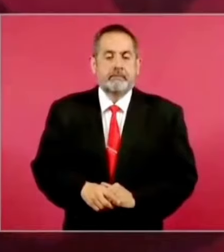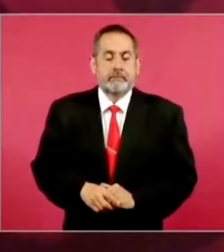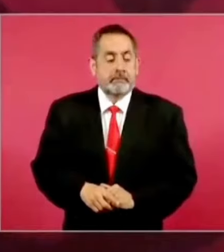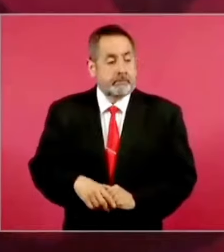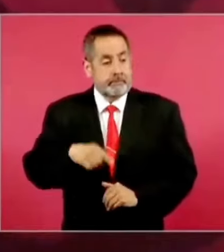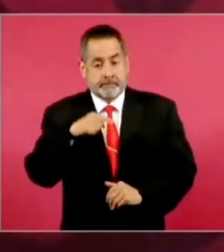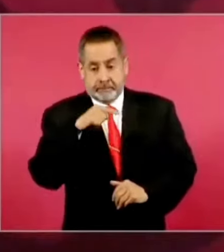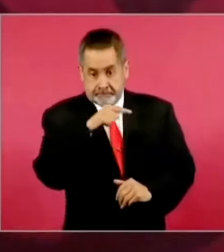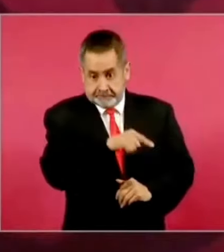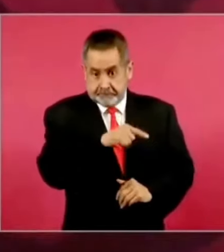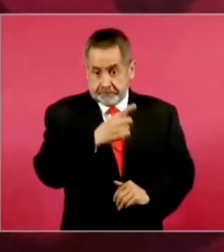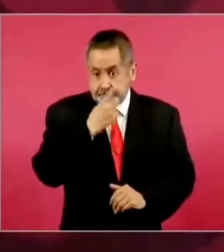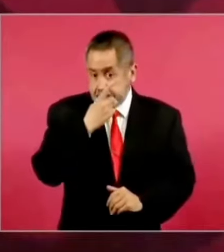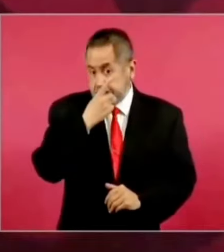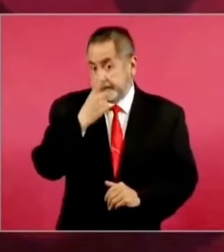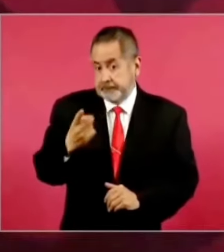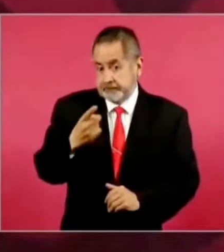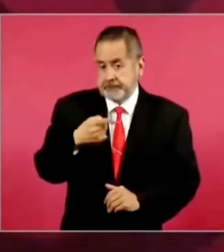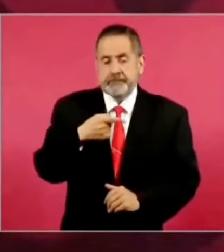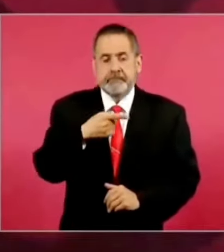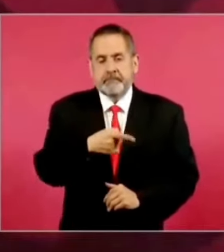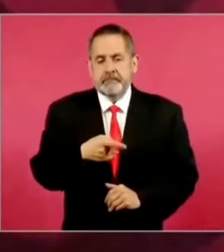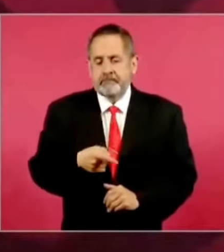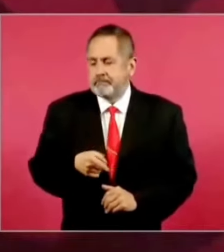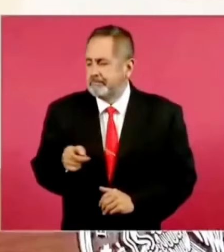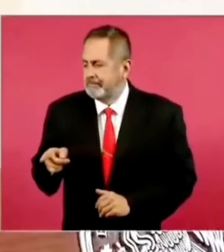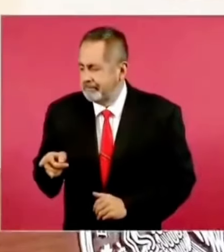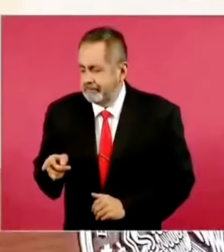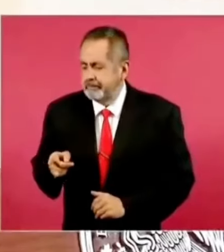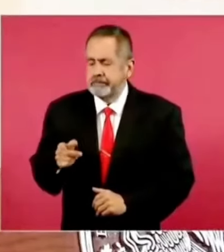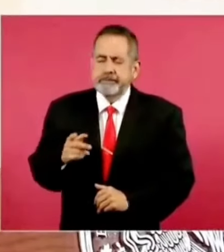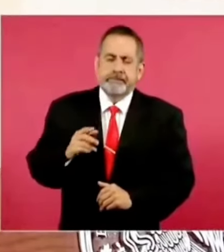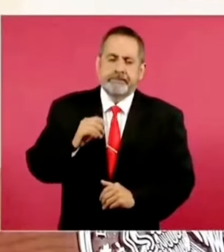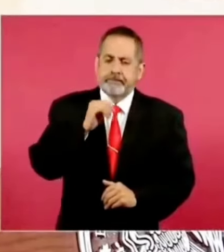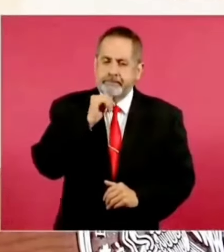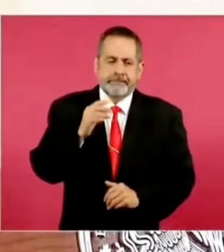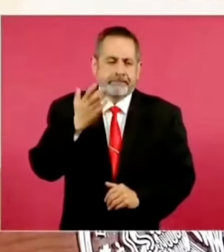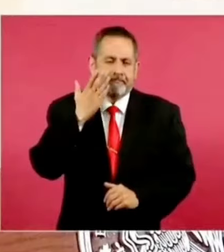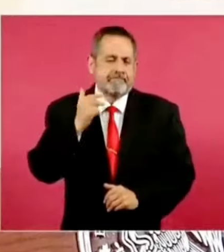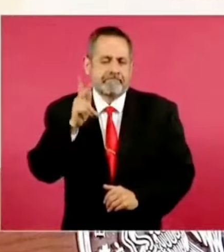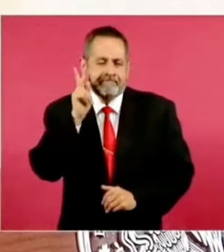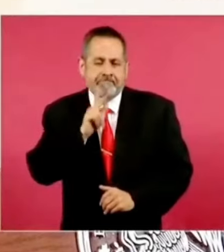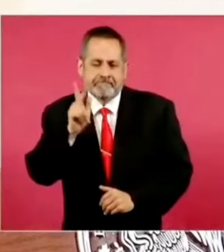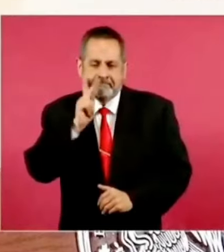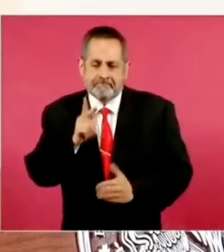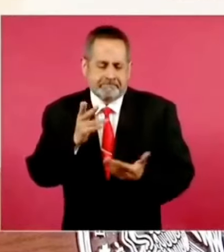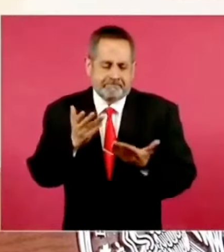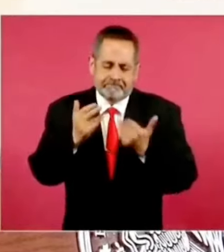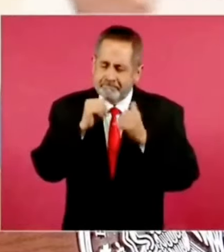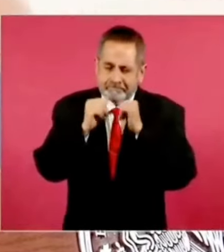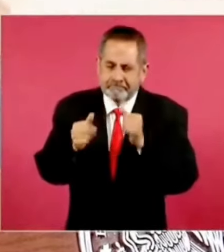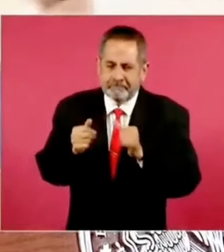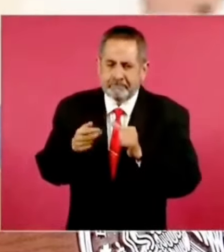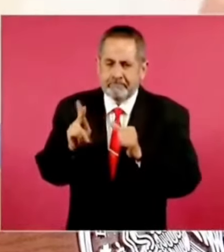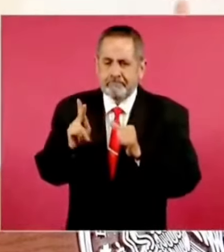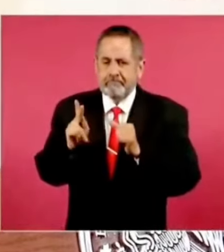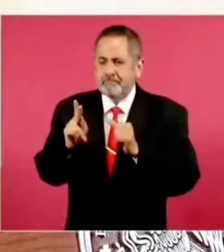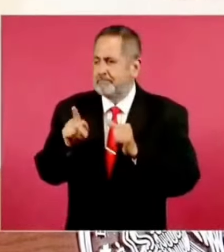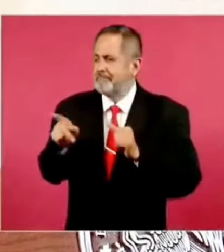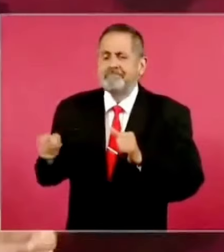dice que no hay nada no que no hay pruebas pero que perjudica